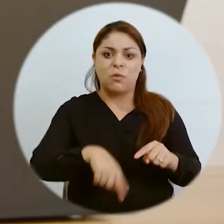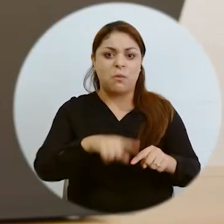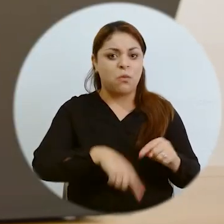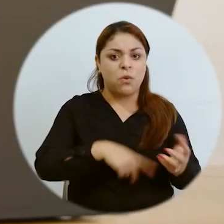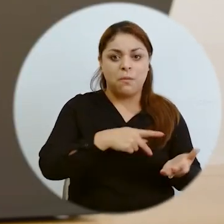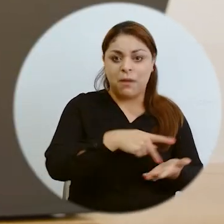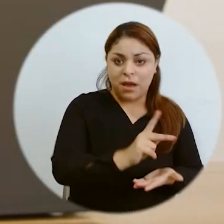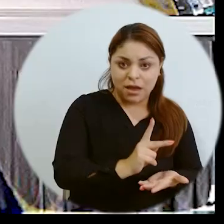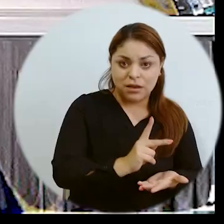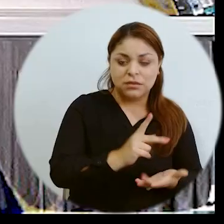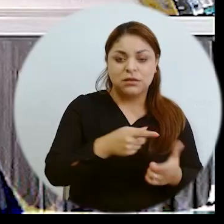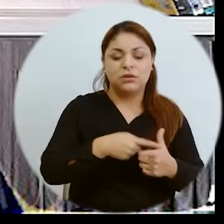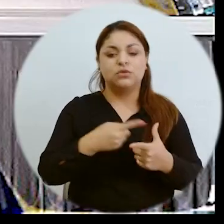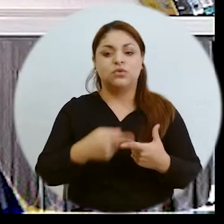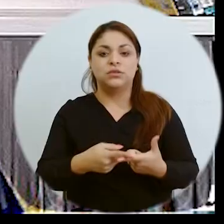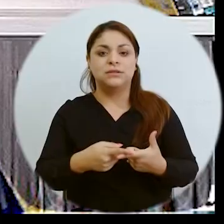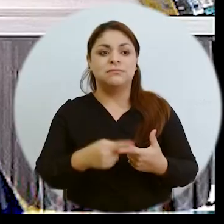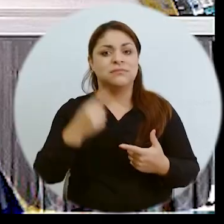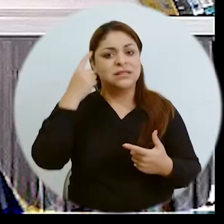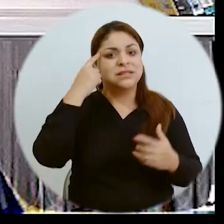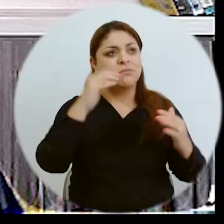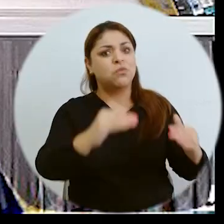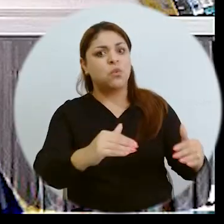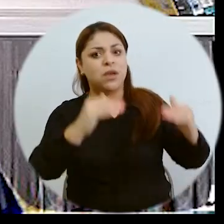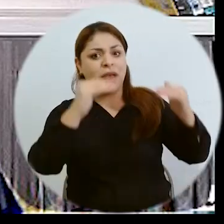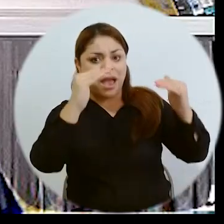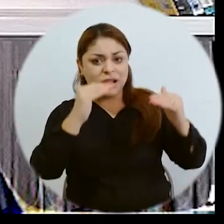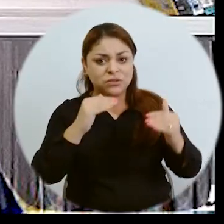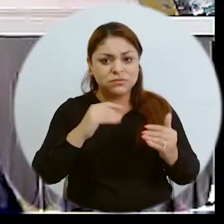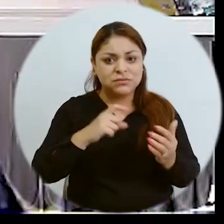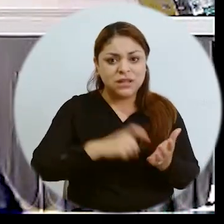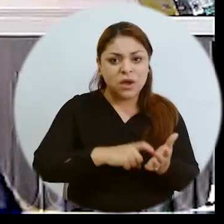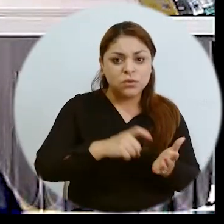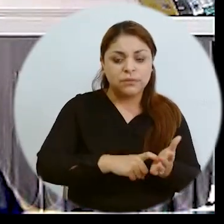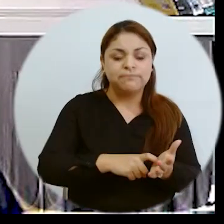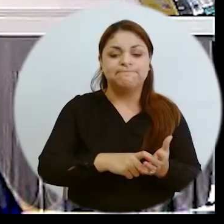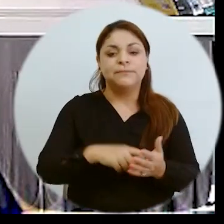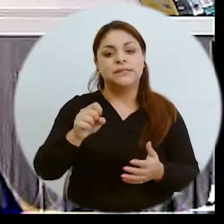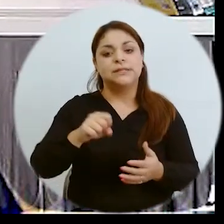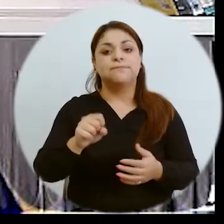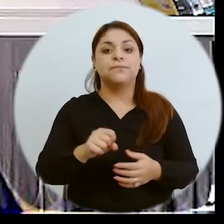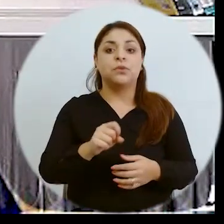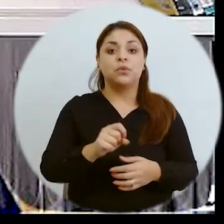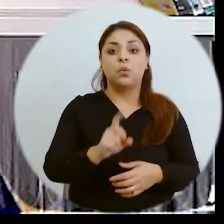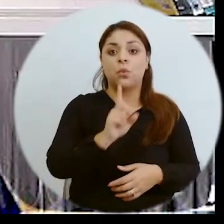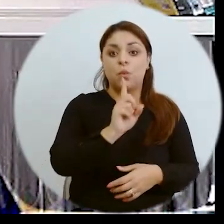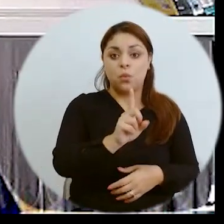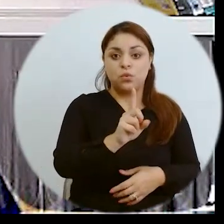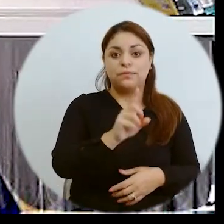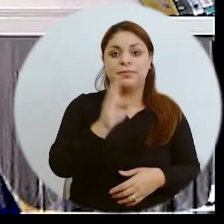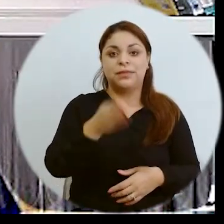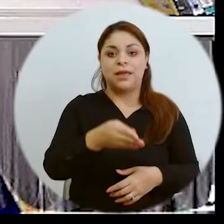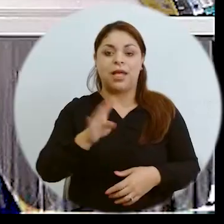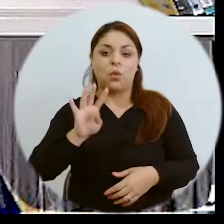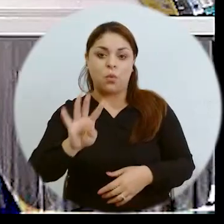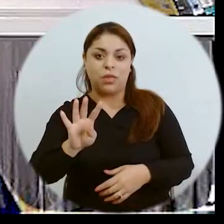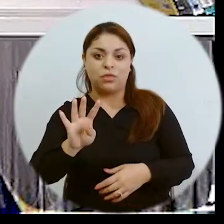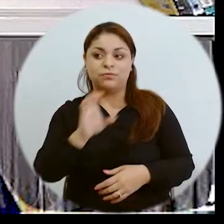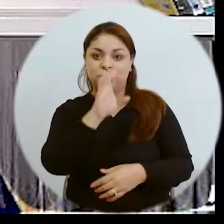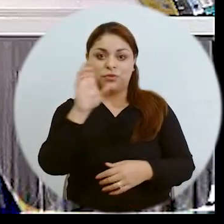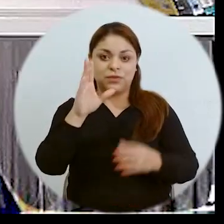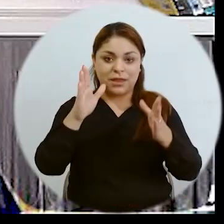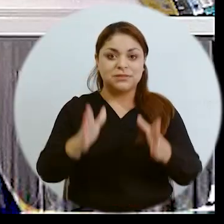temprano no podamos pagar. Entonces, que si es muy alto el nivel de endeudamiento, pues uno de cada cuatro ticos, pues sí, es alto, ahora estamos hablando